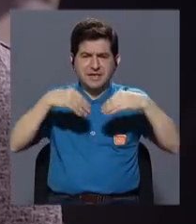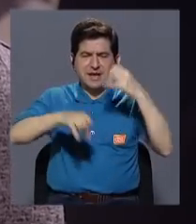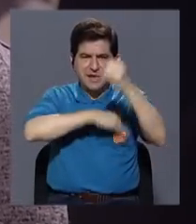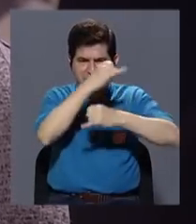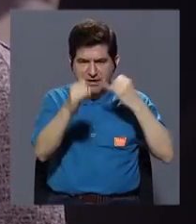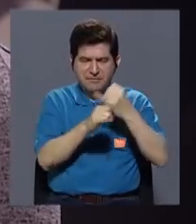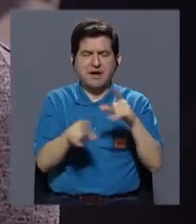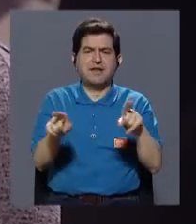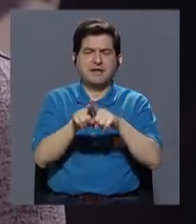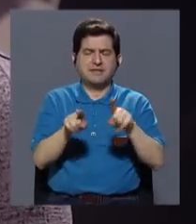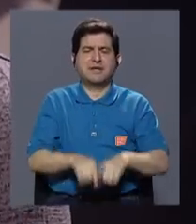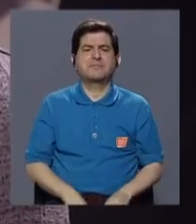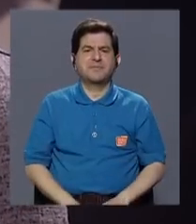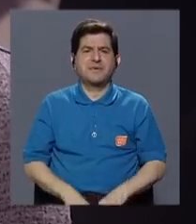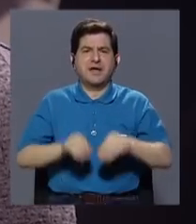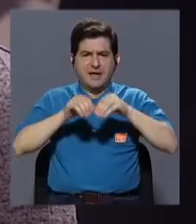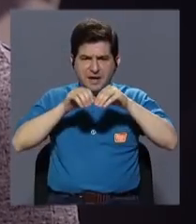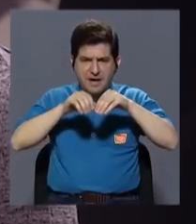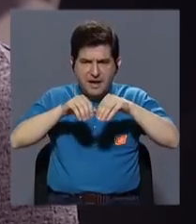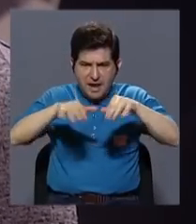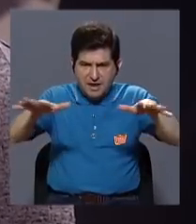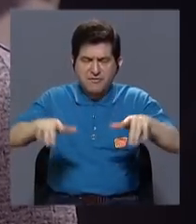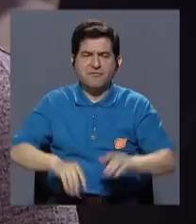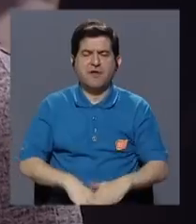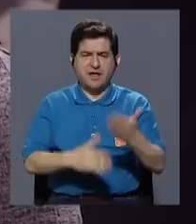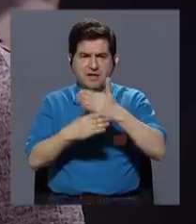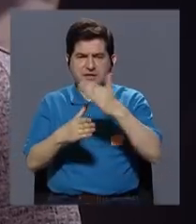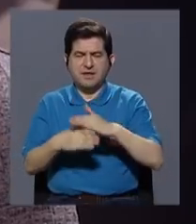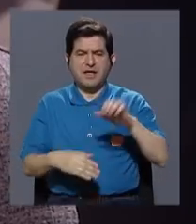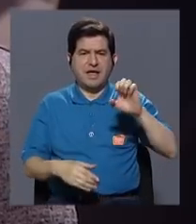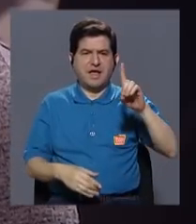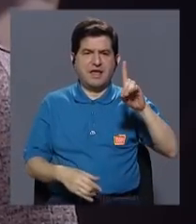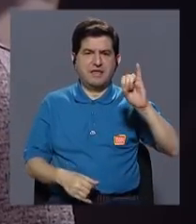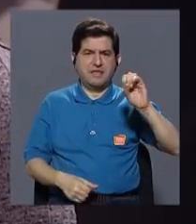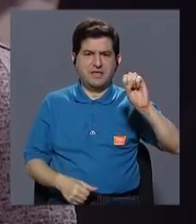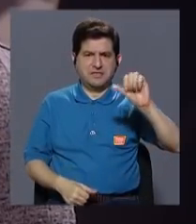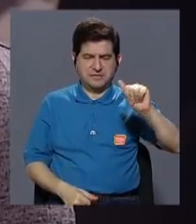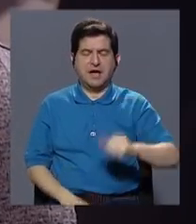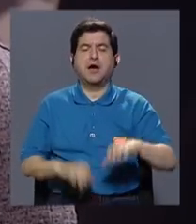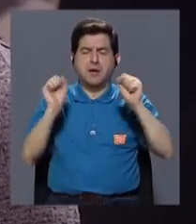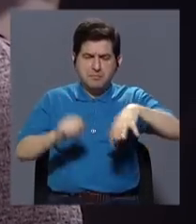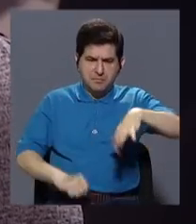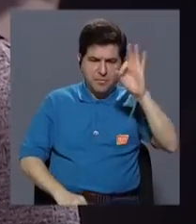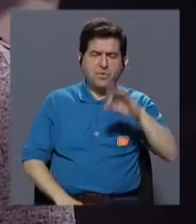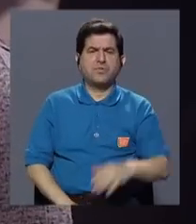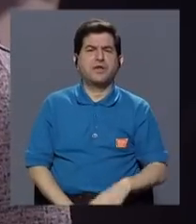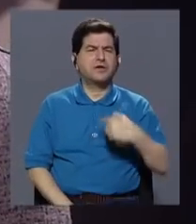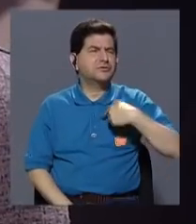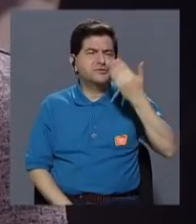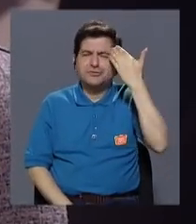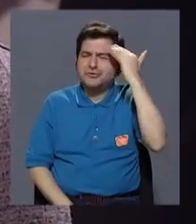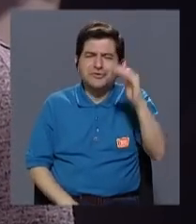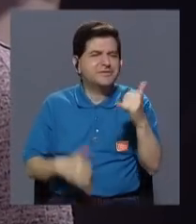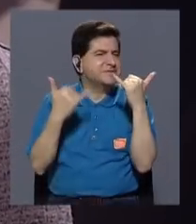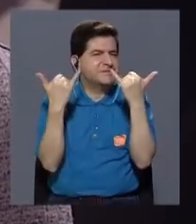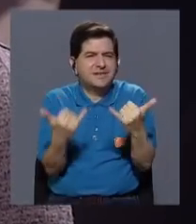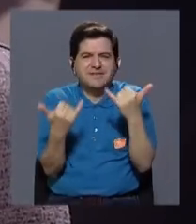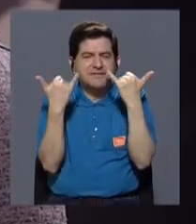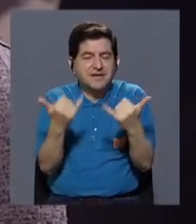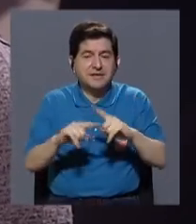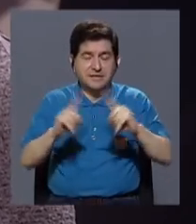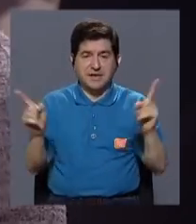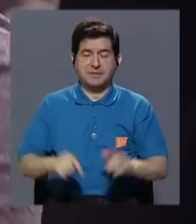y también por la red de las distribuidoras de visas también se va a poder conseguir la verdad es que no sabría decirte si ya